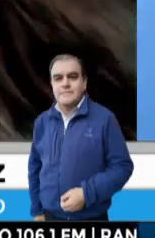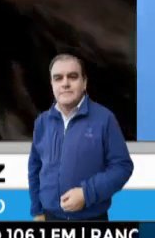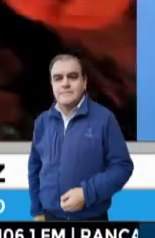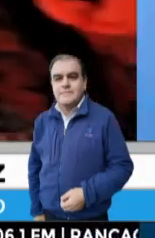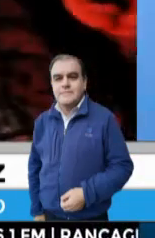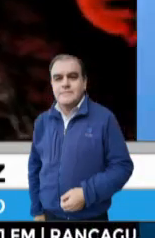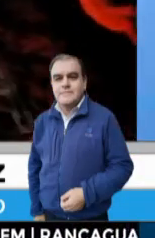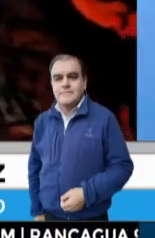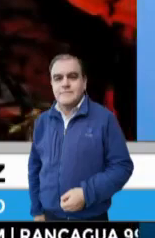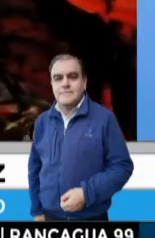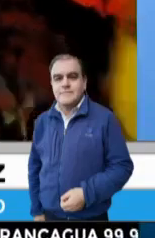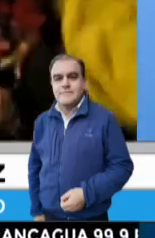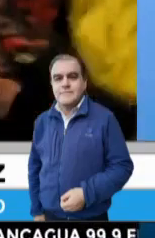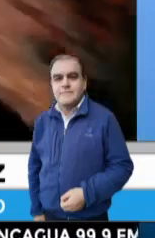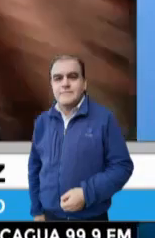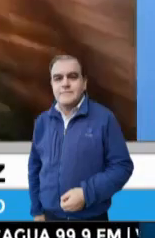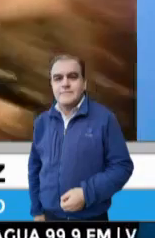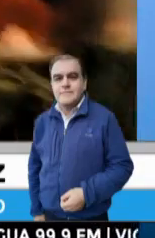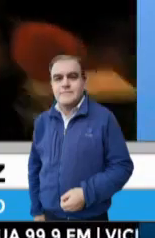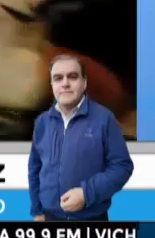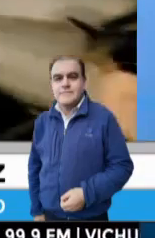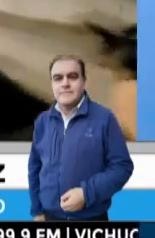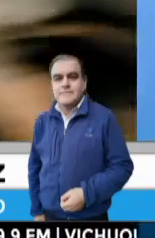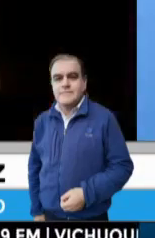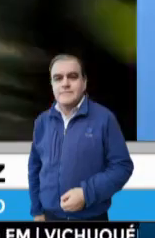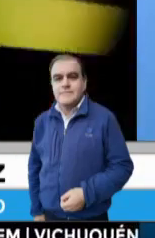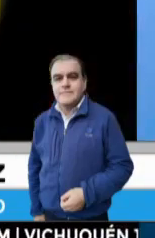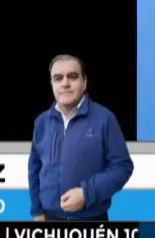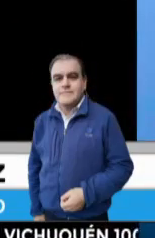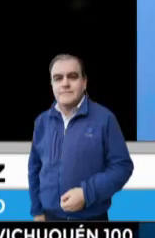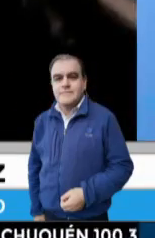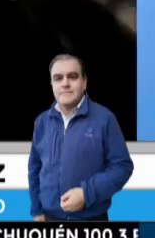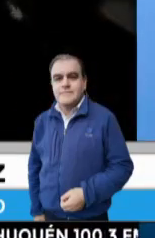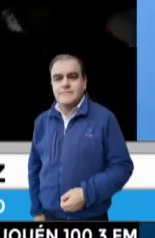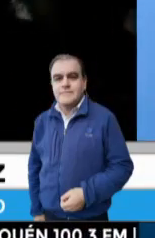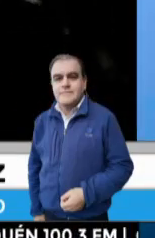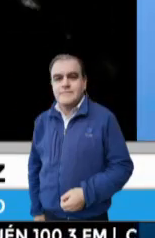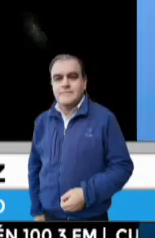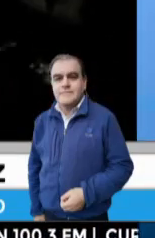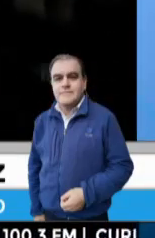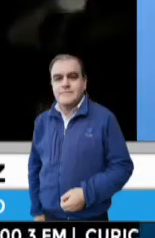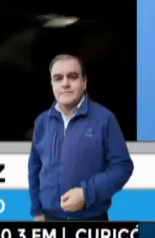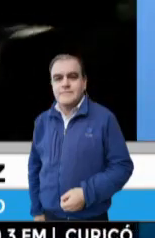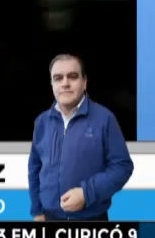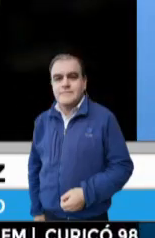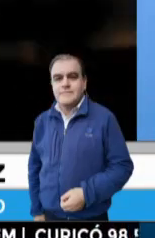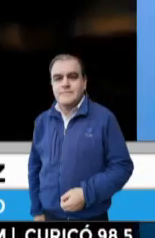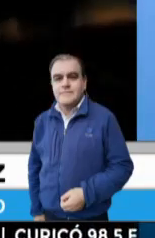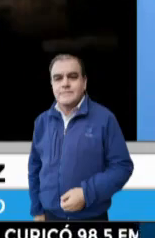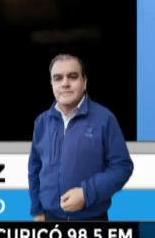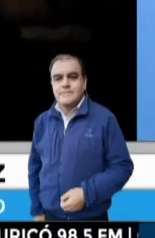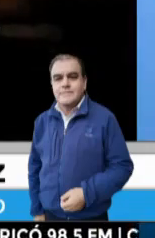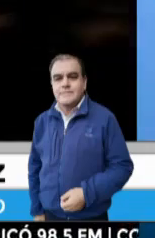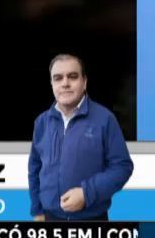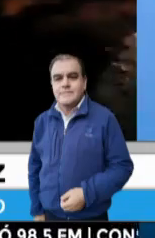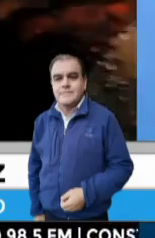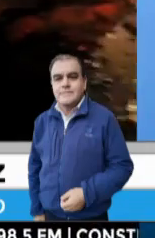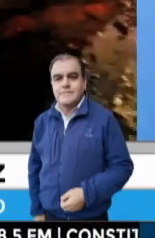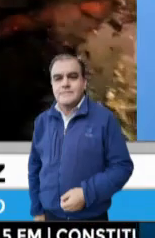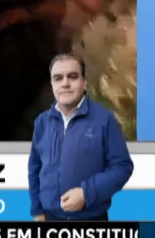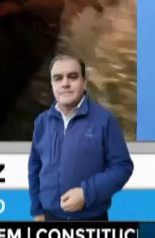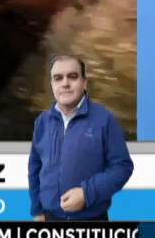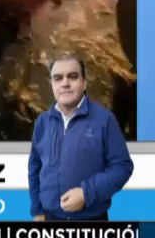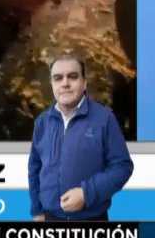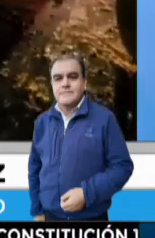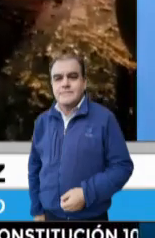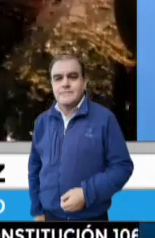habido otros atentados y no sabemos si ellos los van a reivindicar o serán otros grupos o no va a haber reivindicación. Estamos atentos a eso. Sin duda,